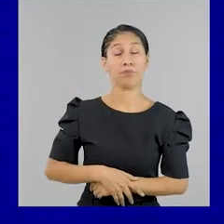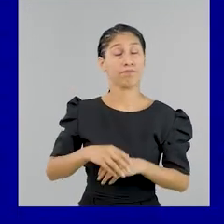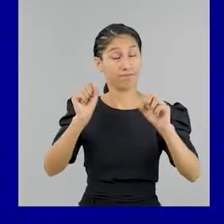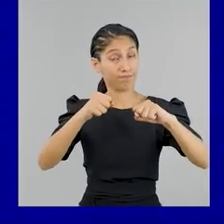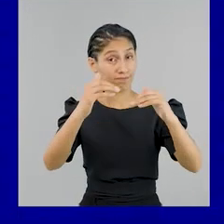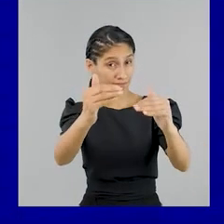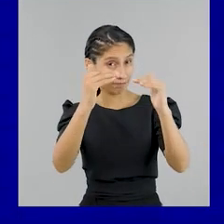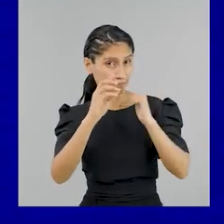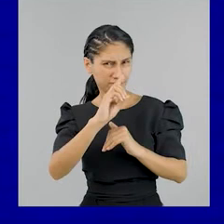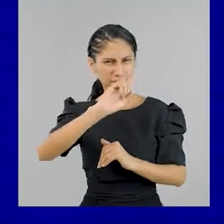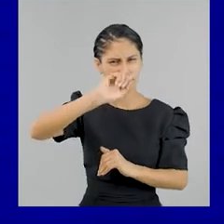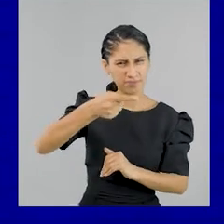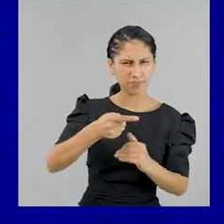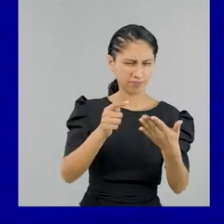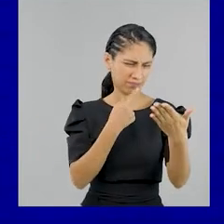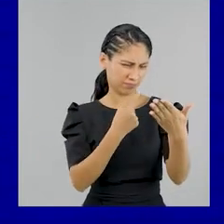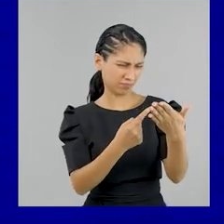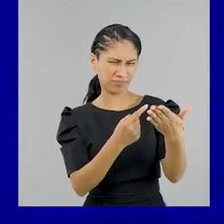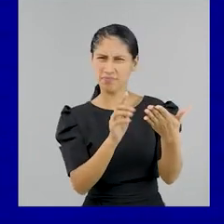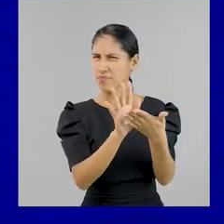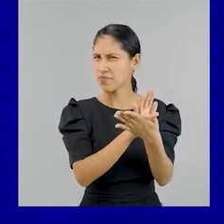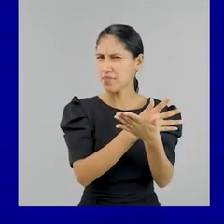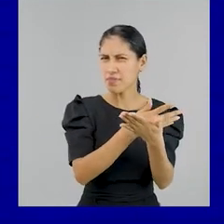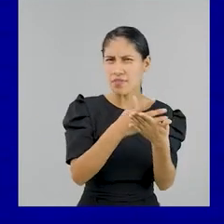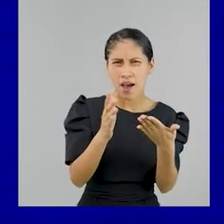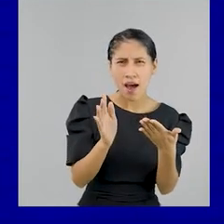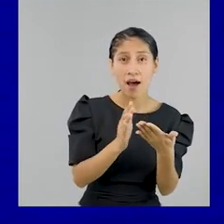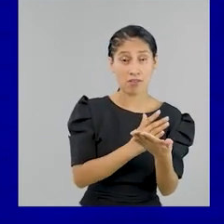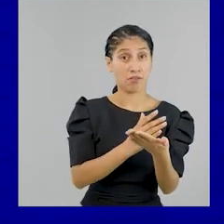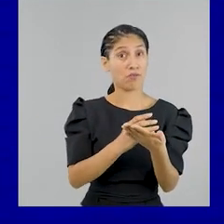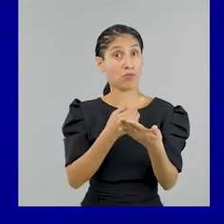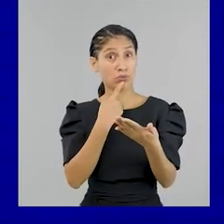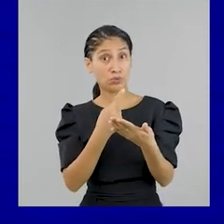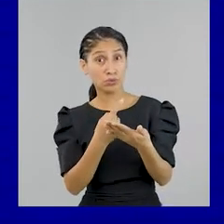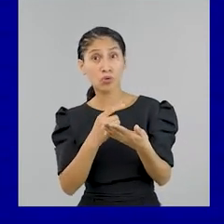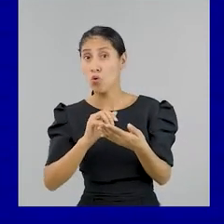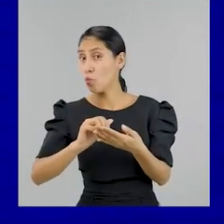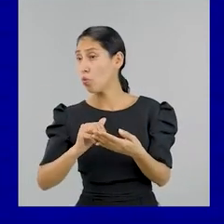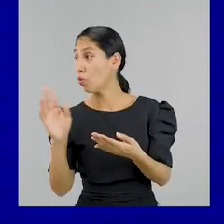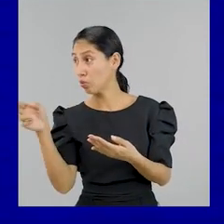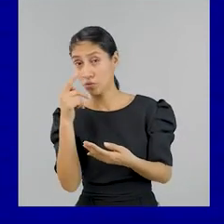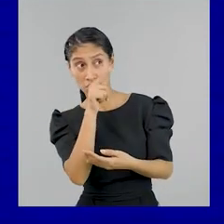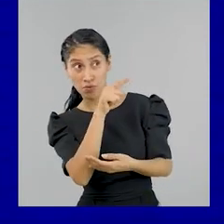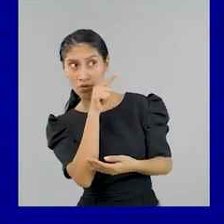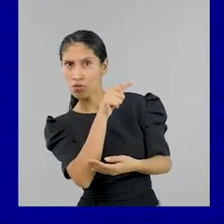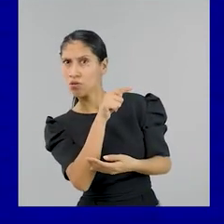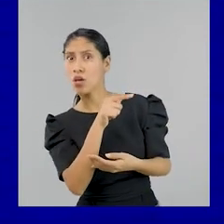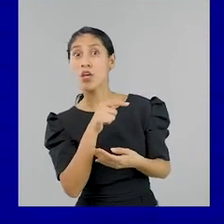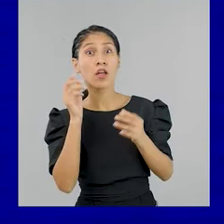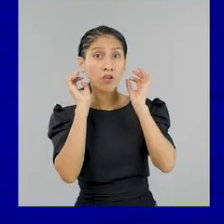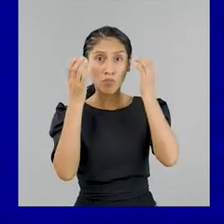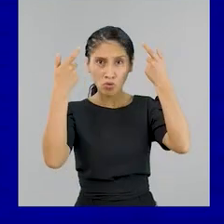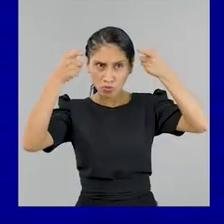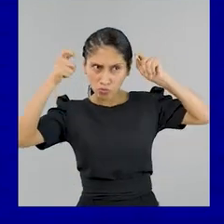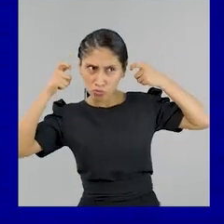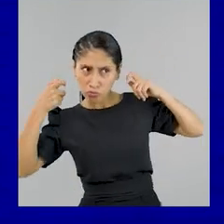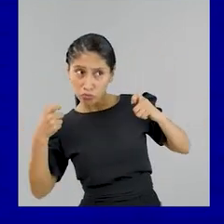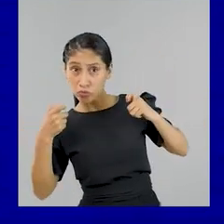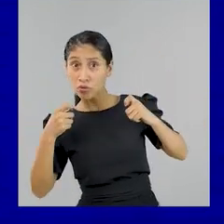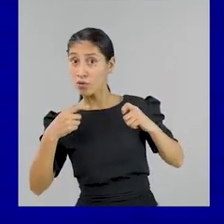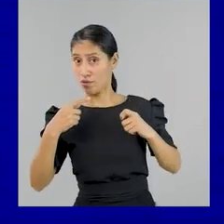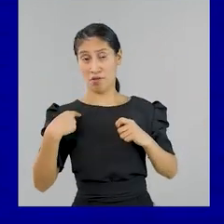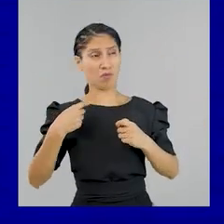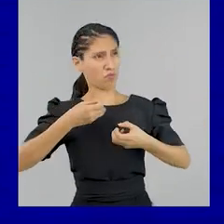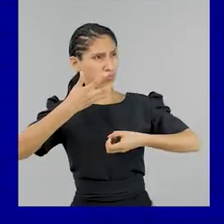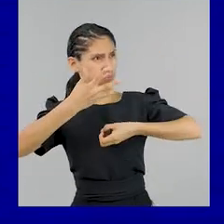D. Nadie se atrevía, incluso pasado un siglo, a representar las proezas de Micaela Bastidas,